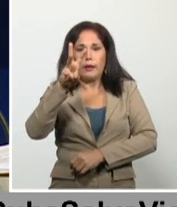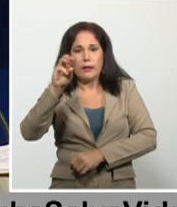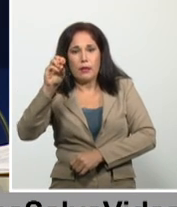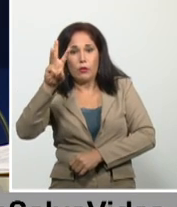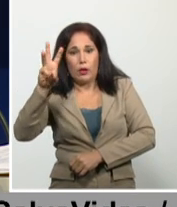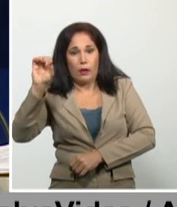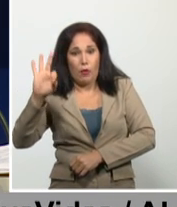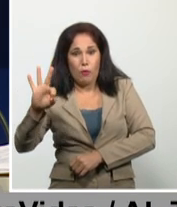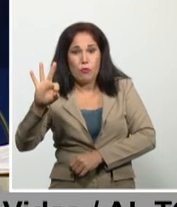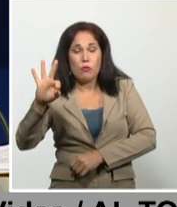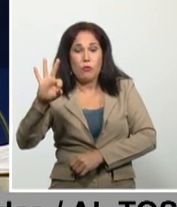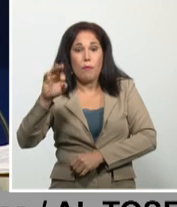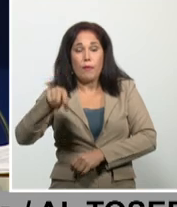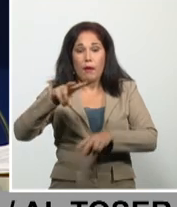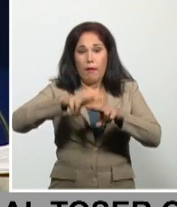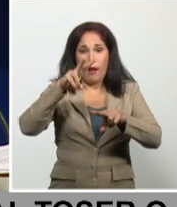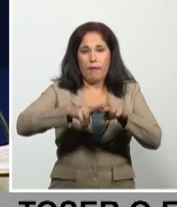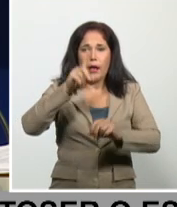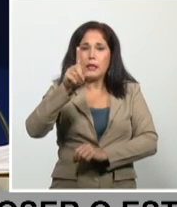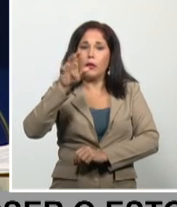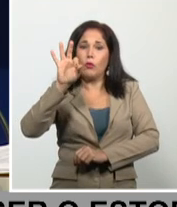338, La Habana